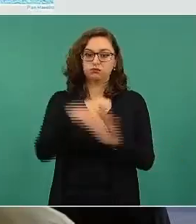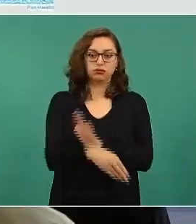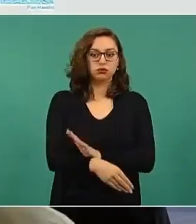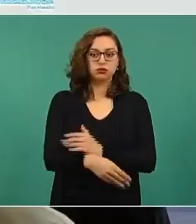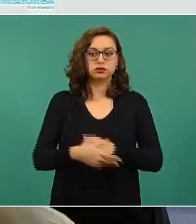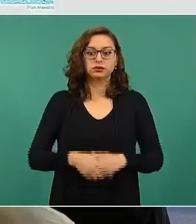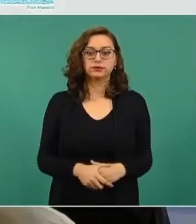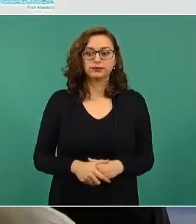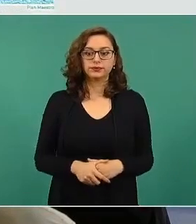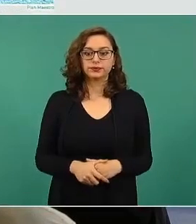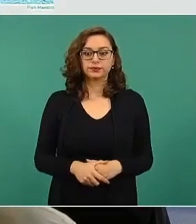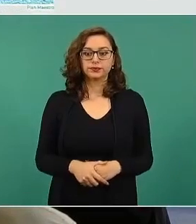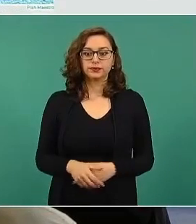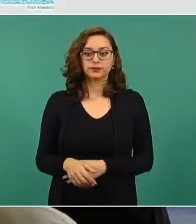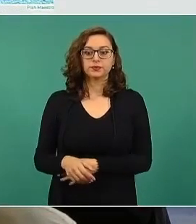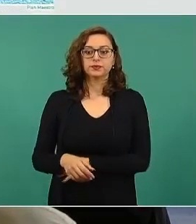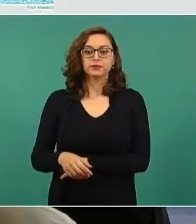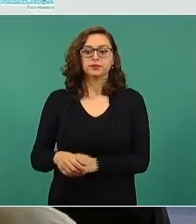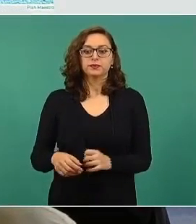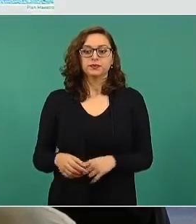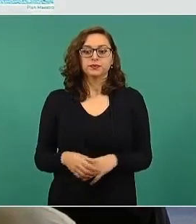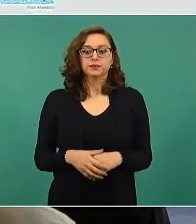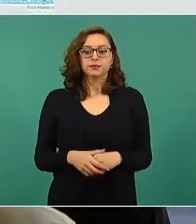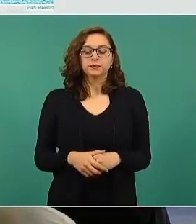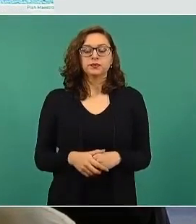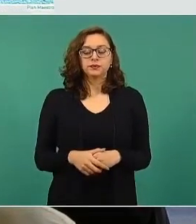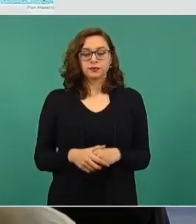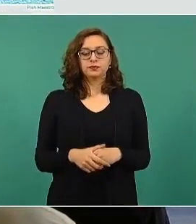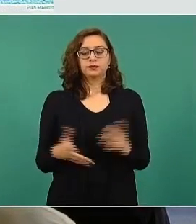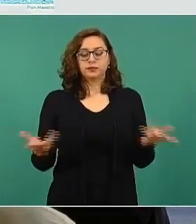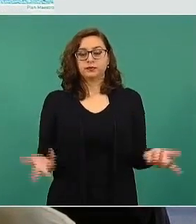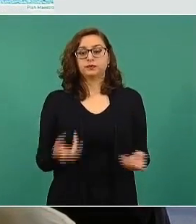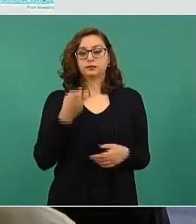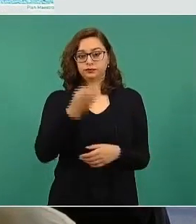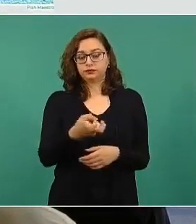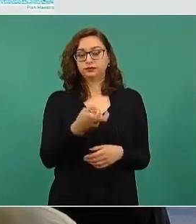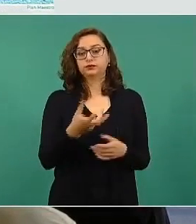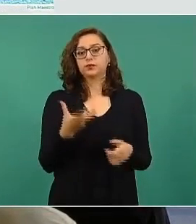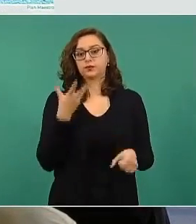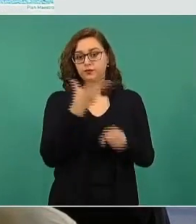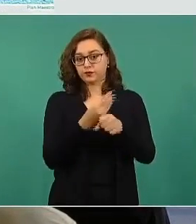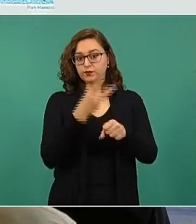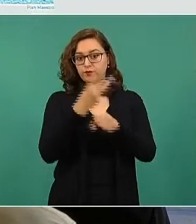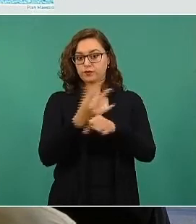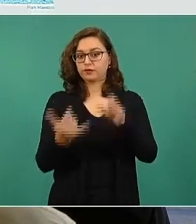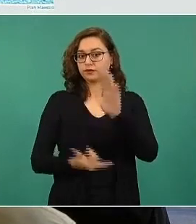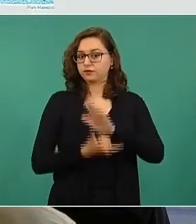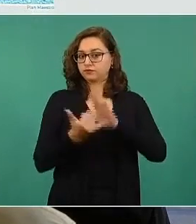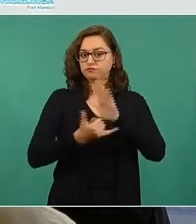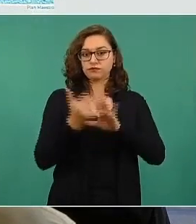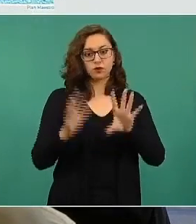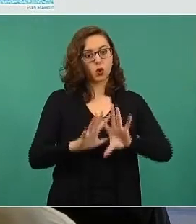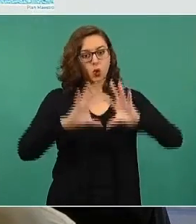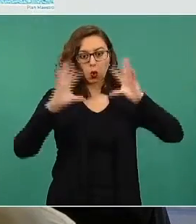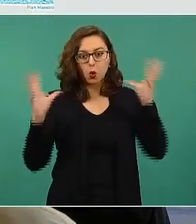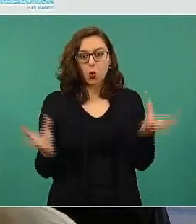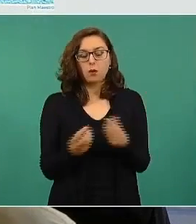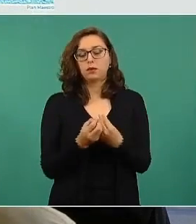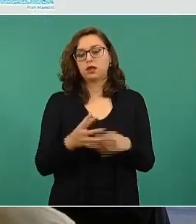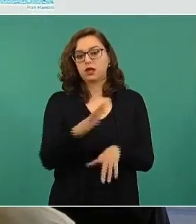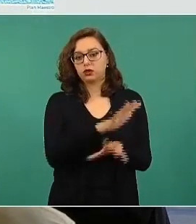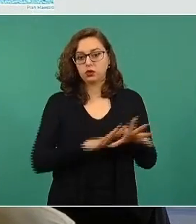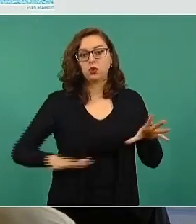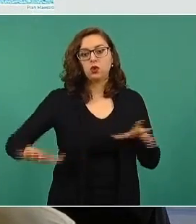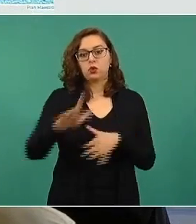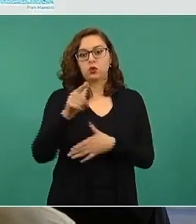desafortunada el parque, ¿no? Entonces, pues prácticamente lo que se hizo fue la reconstrucción completamente del espacio,